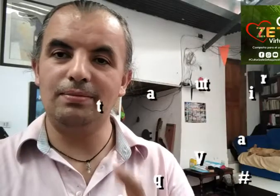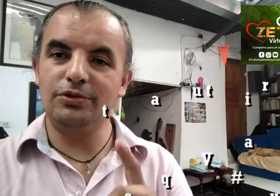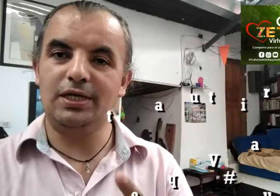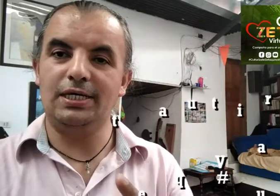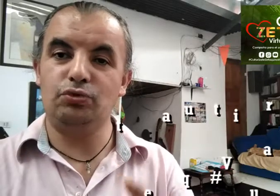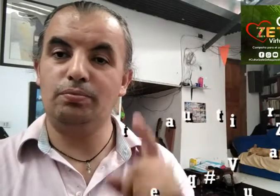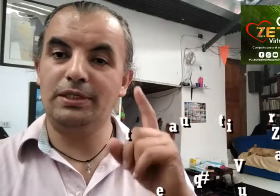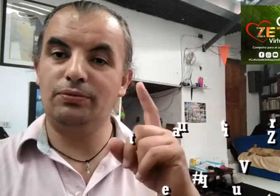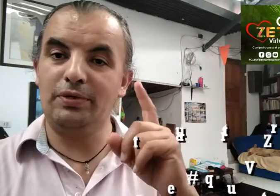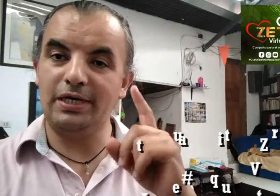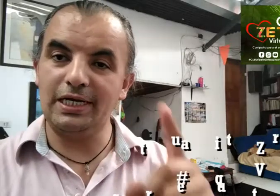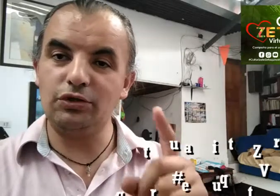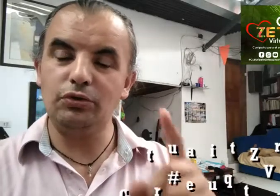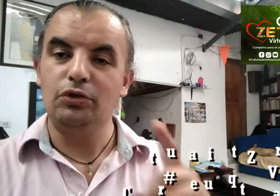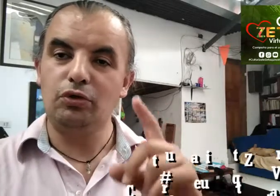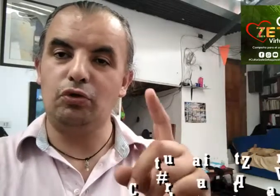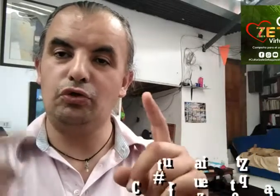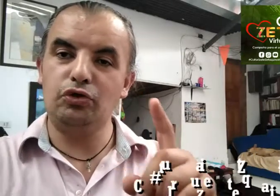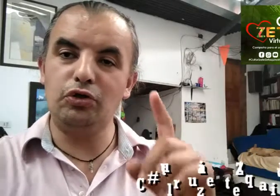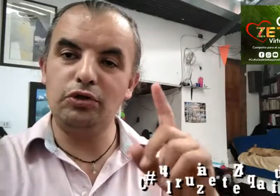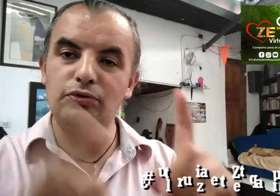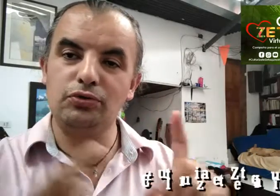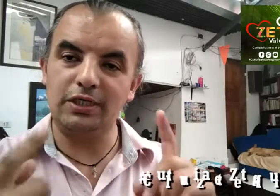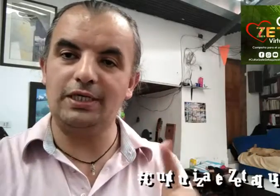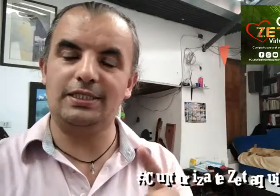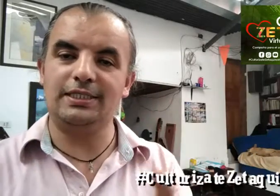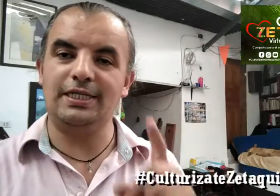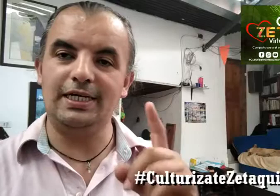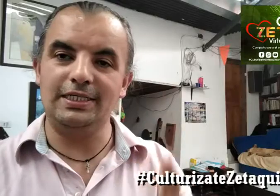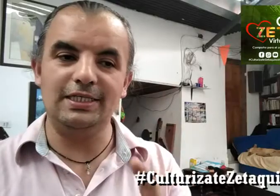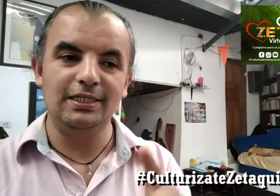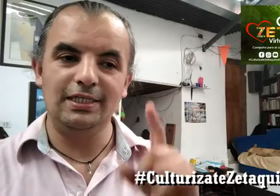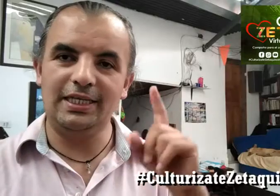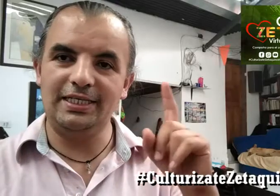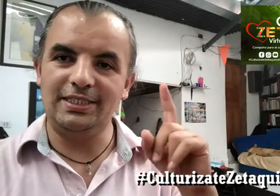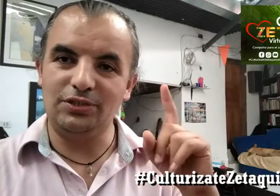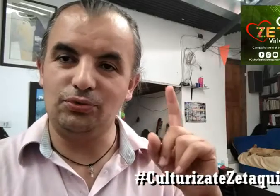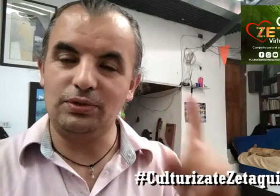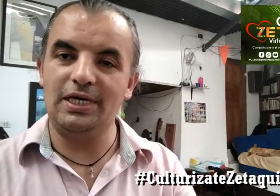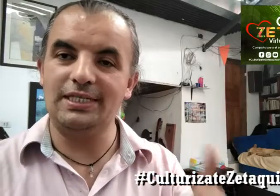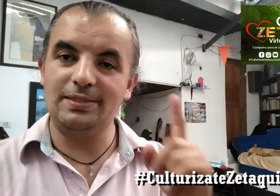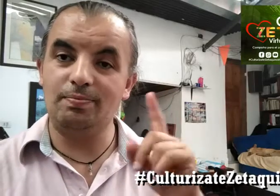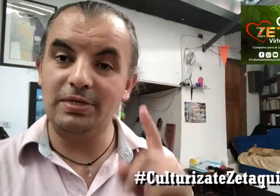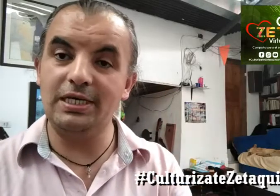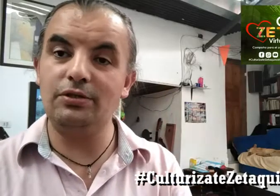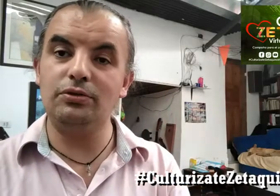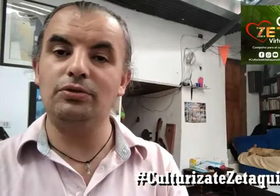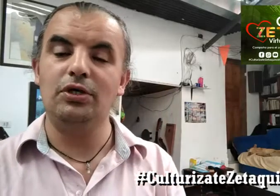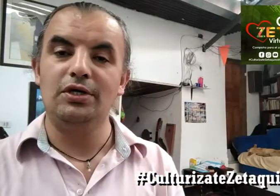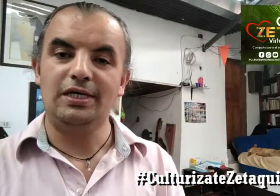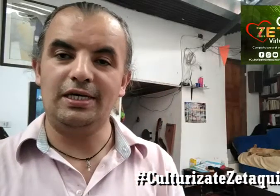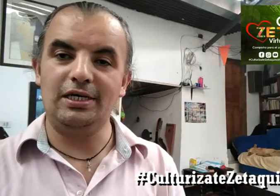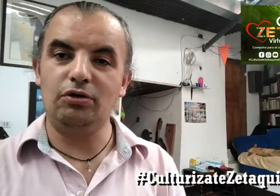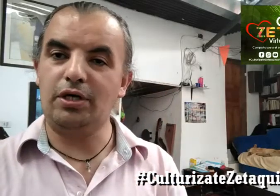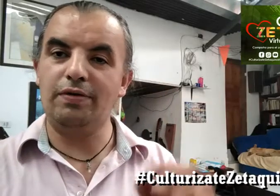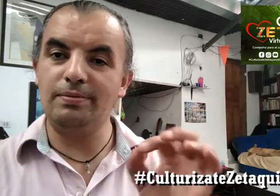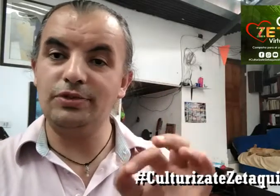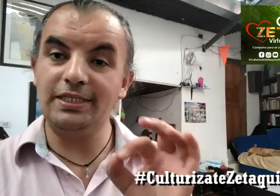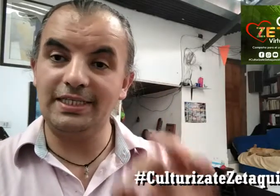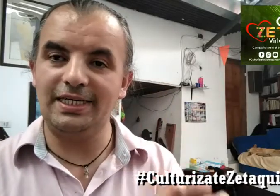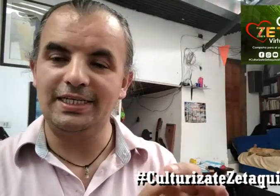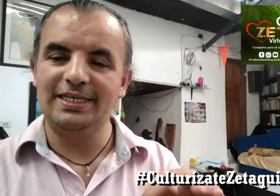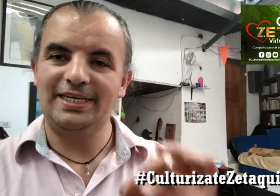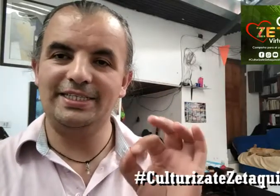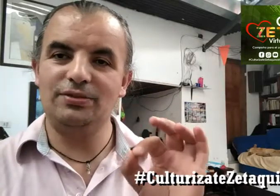vamos a asumir un reto con todos ustedes que están allí desde sus casas viéndonos y lo que